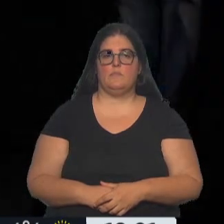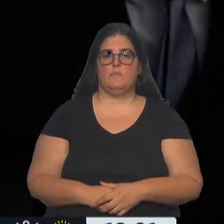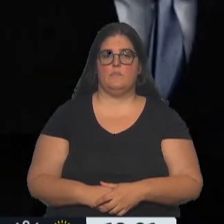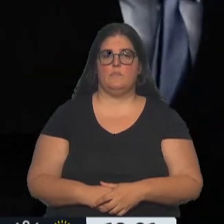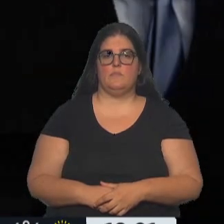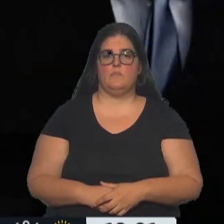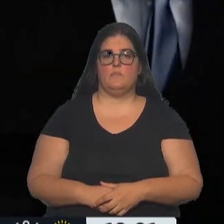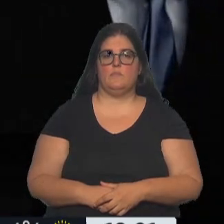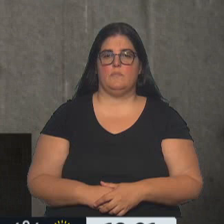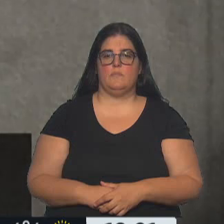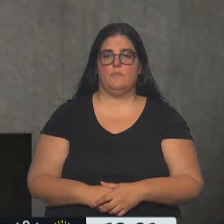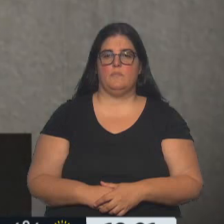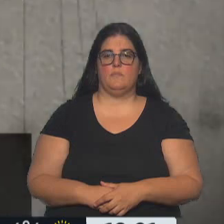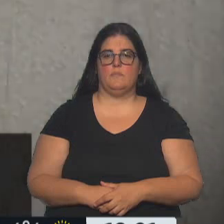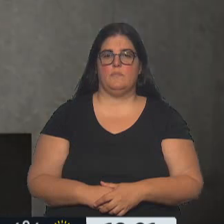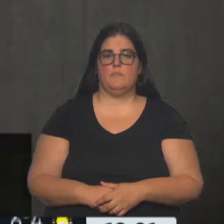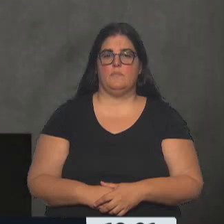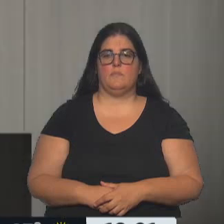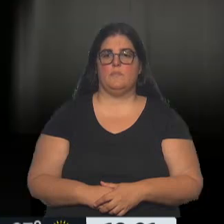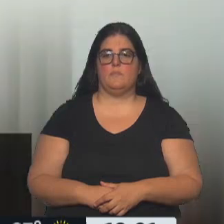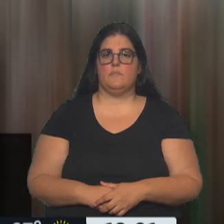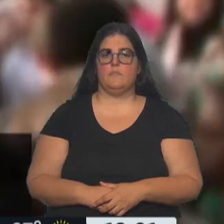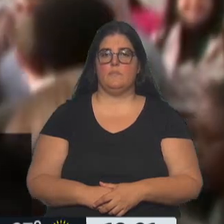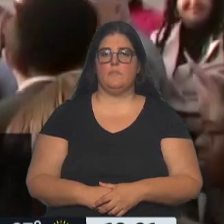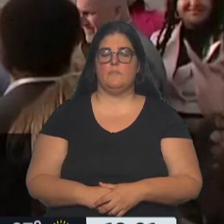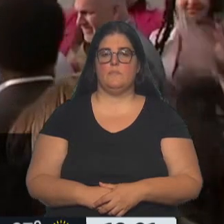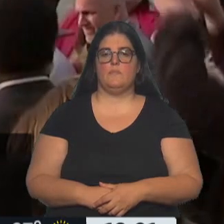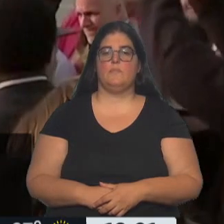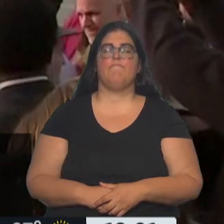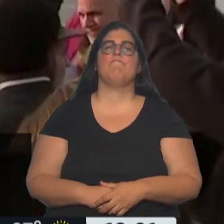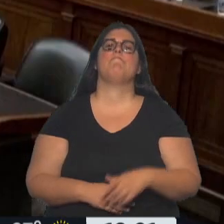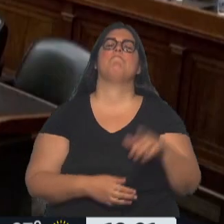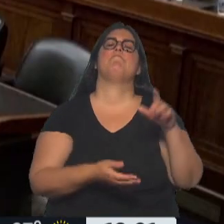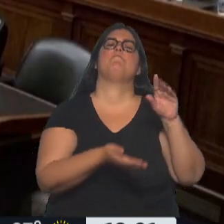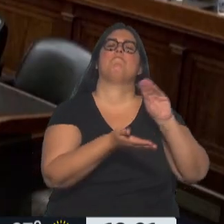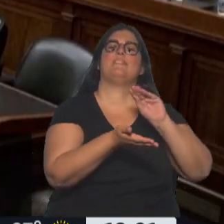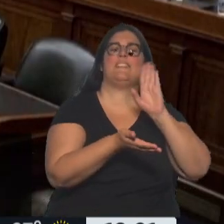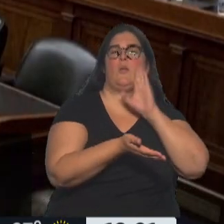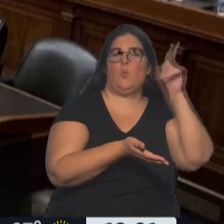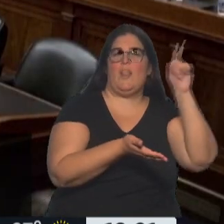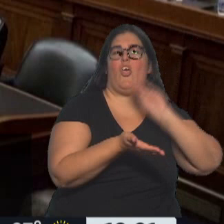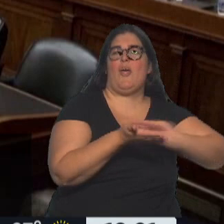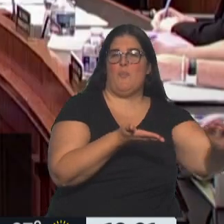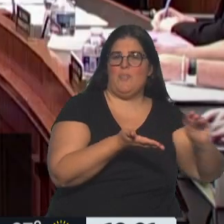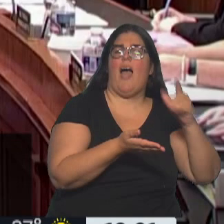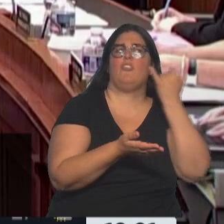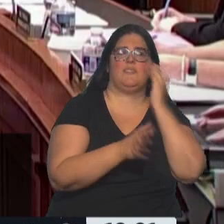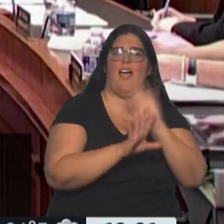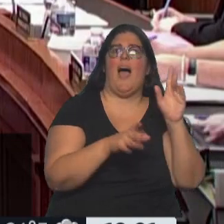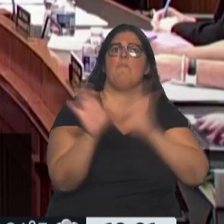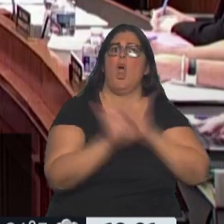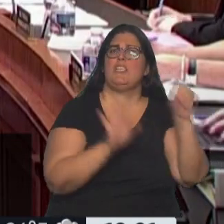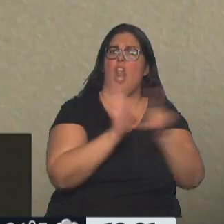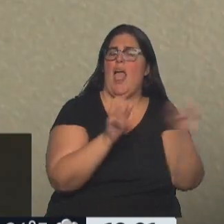TikTok! TikTok! TikTok! La Cámara de Representantes de Estados Unidos acaba de aprobar un proyecto